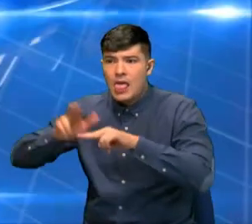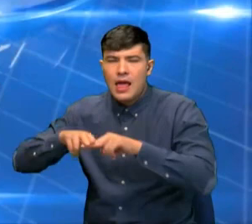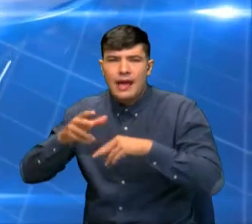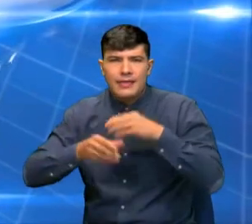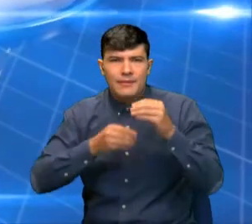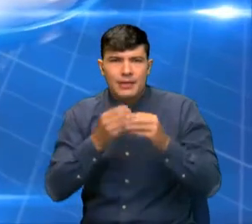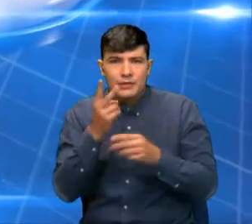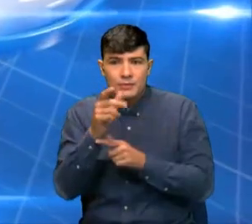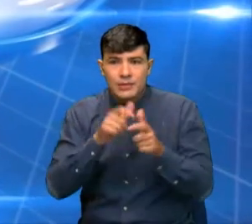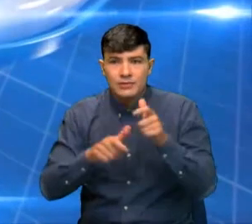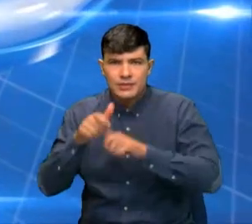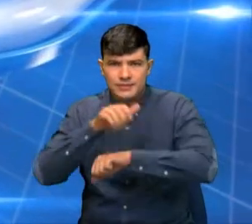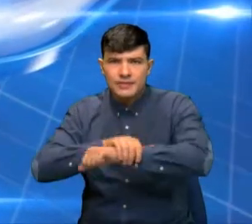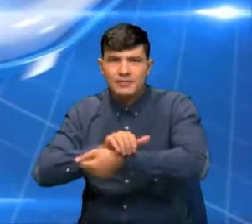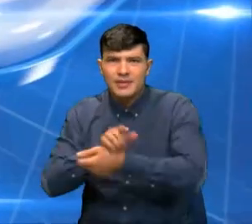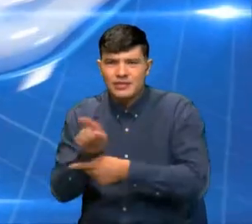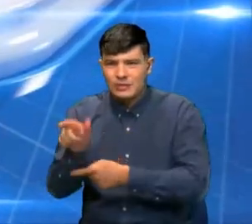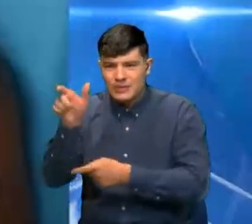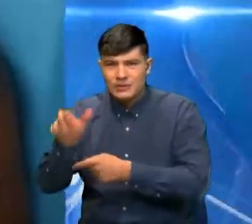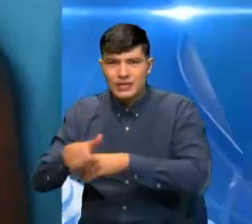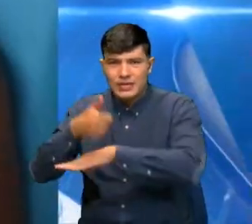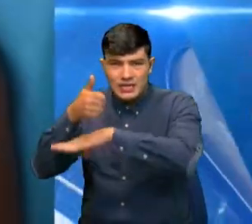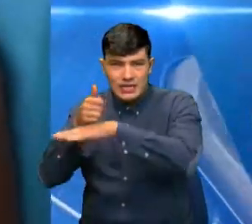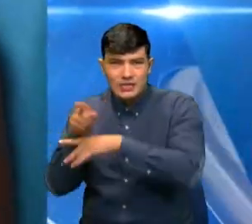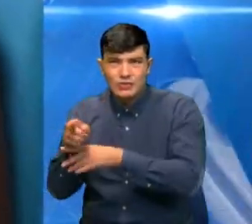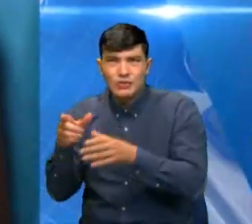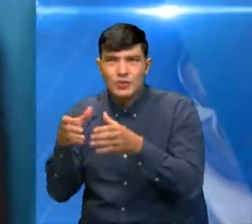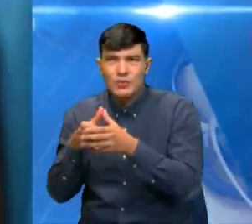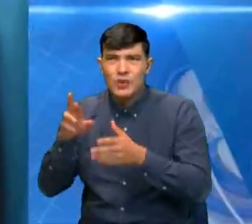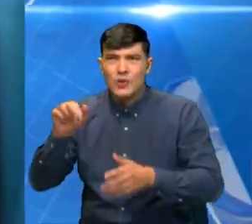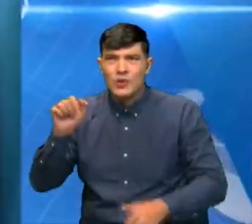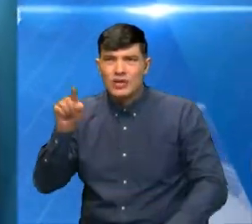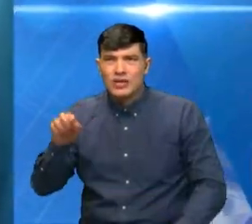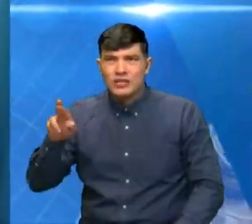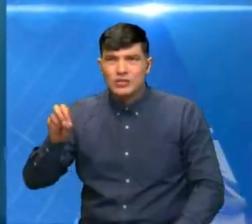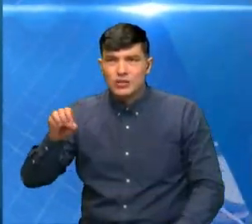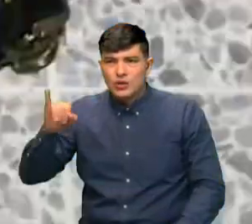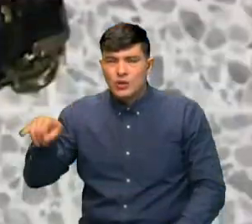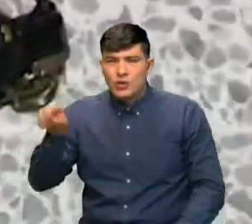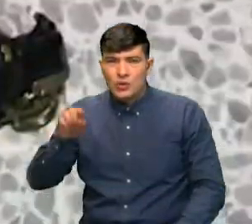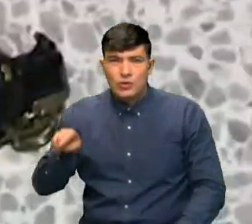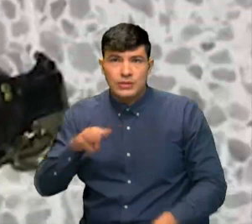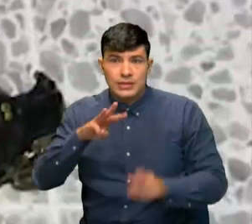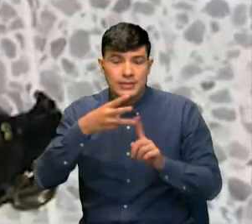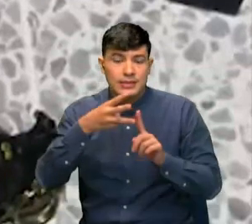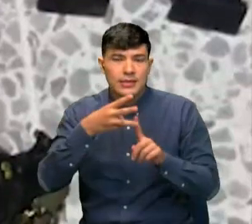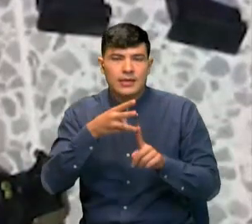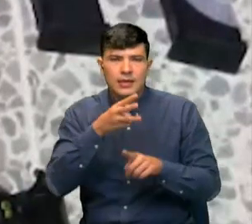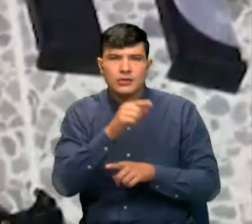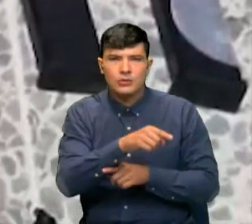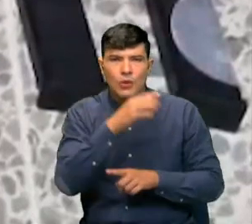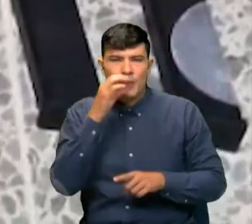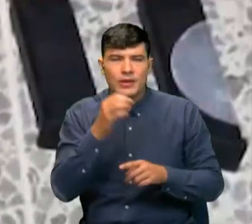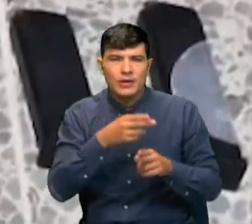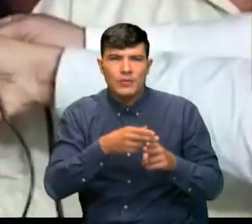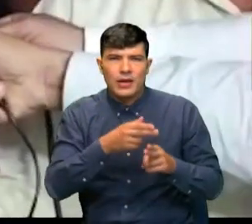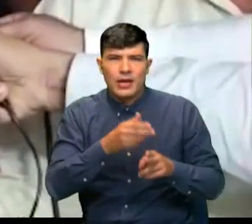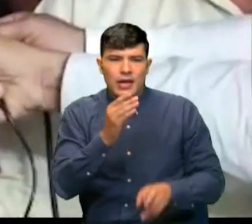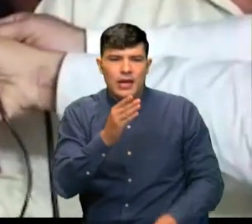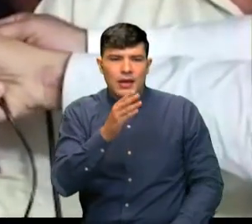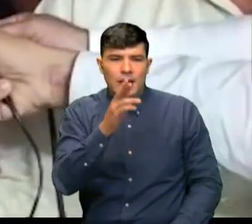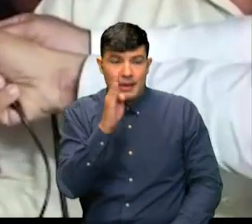capturados alias el menor mando militar de los rastrojos y su escolta alias trombo lo y uno más alias el brother se entregó al ejército